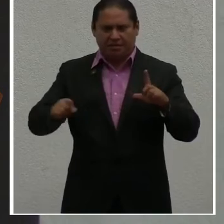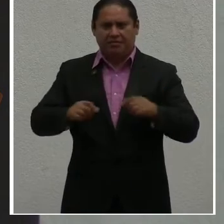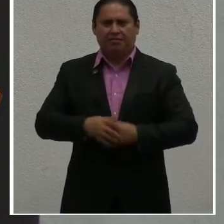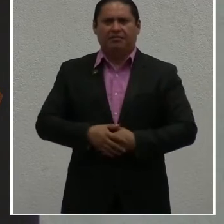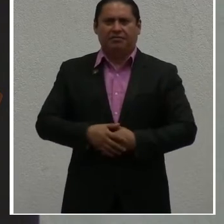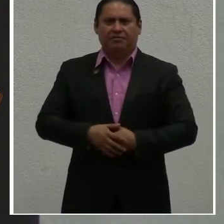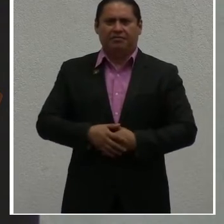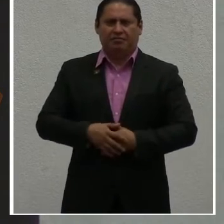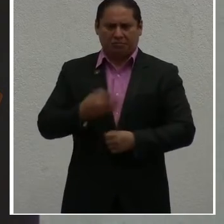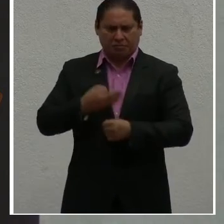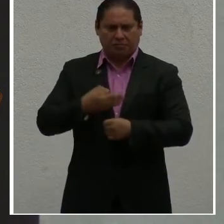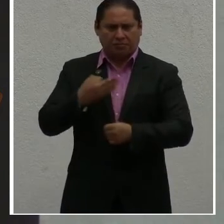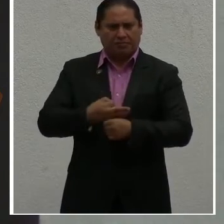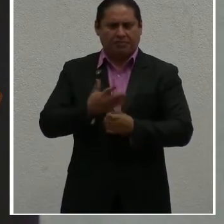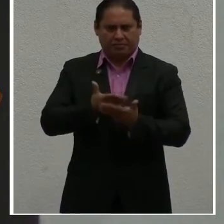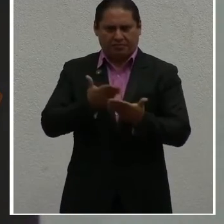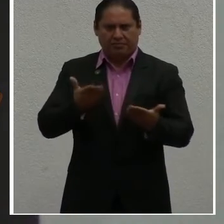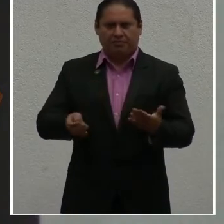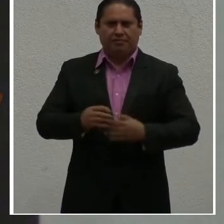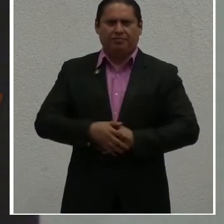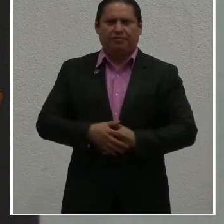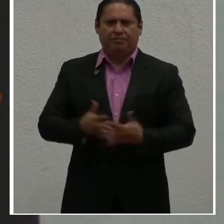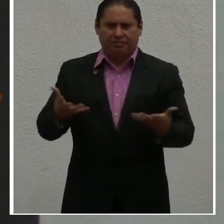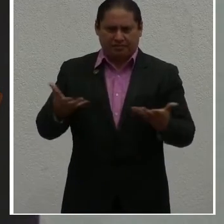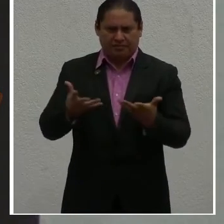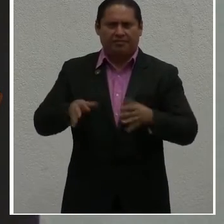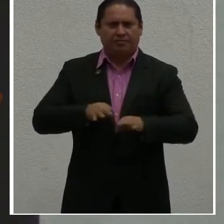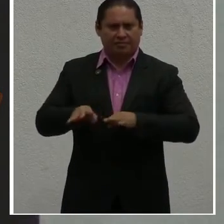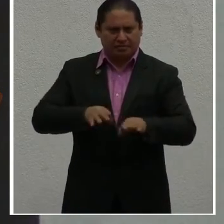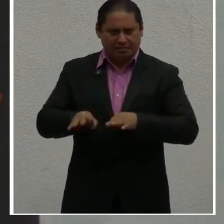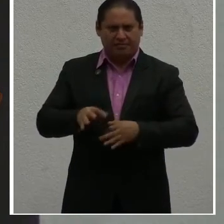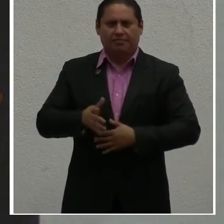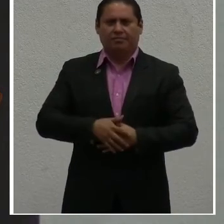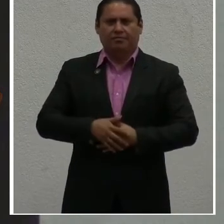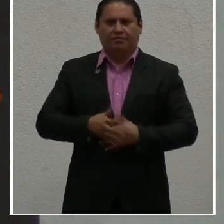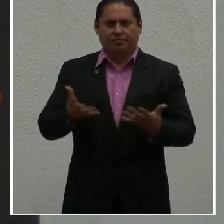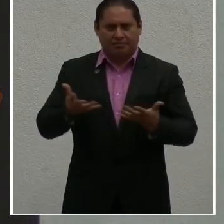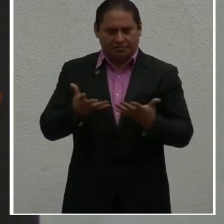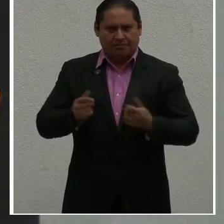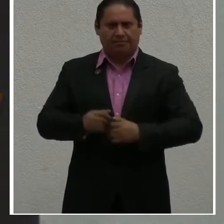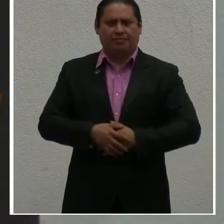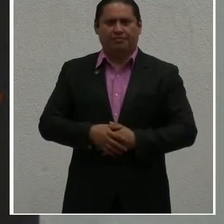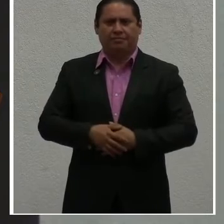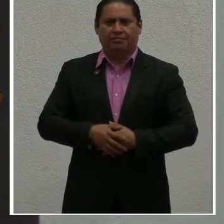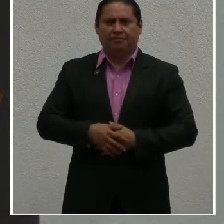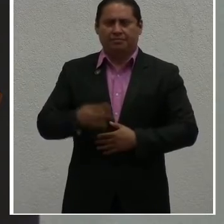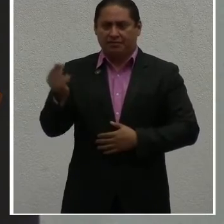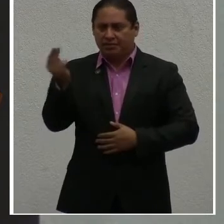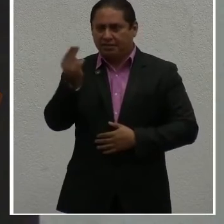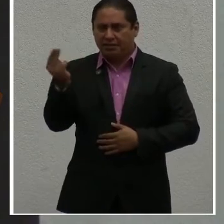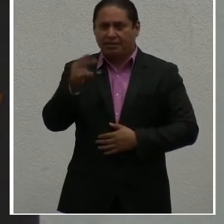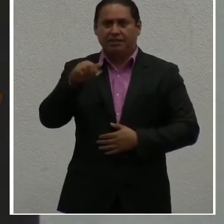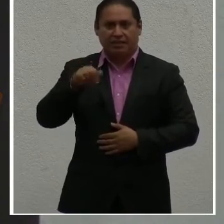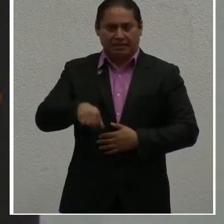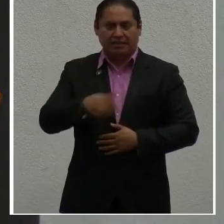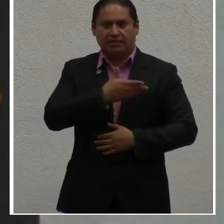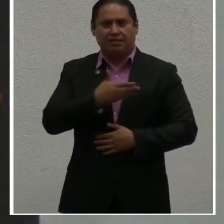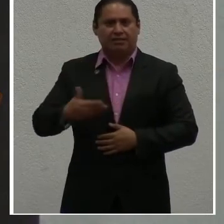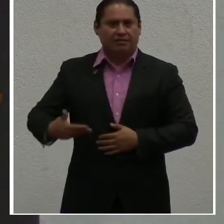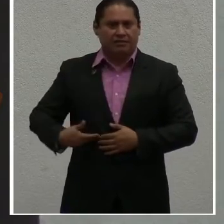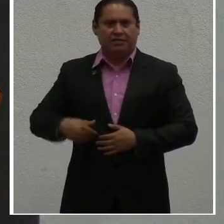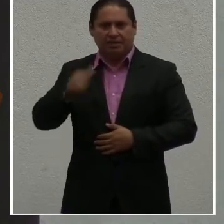reciente. Hagamos pues nuestra chamba, de veras, porque es lo que necesita nuestro presidente, sacar